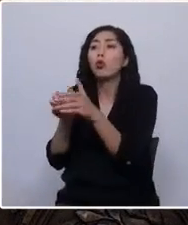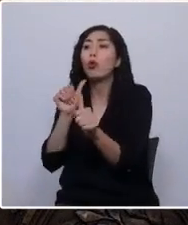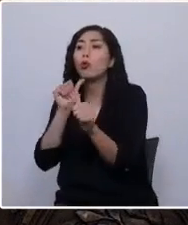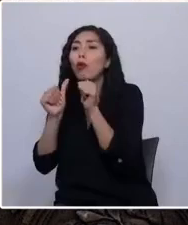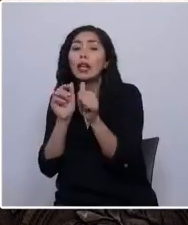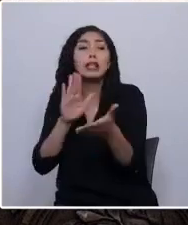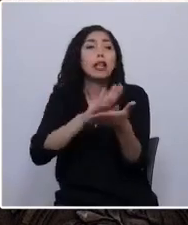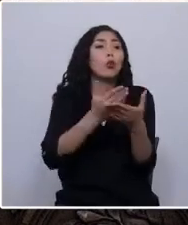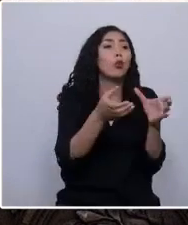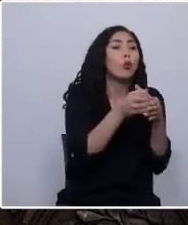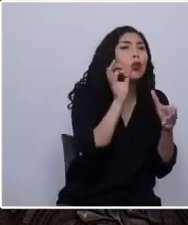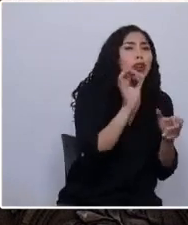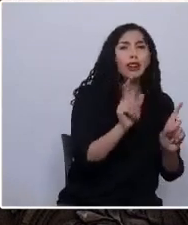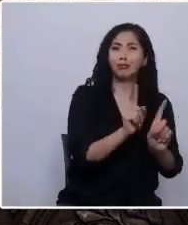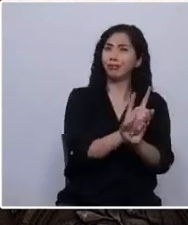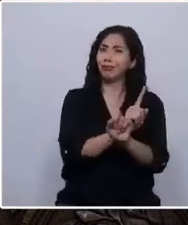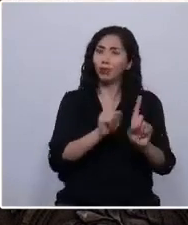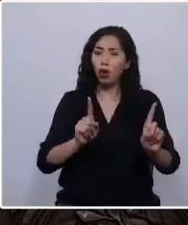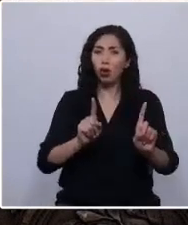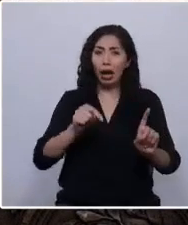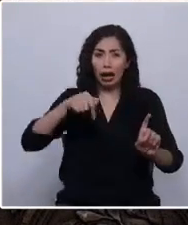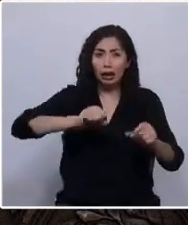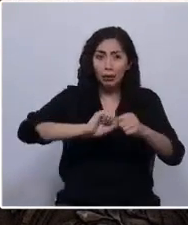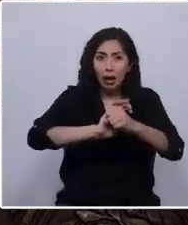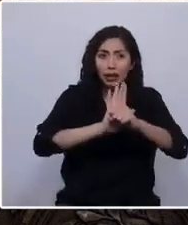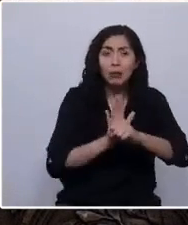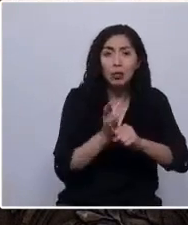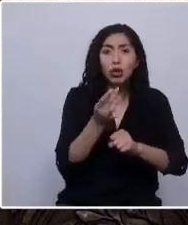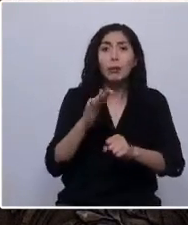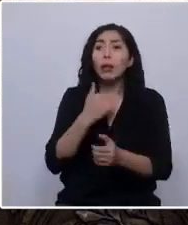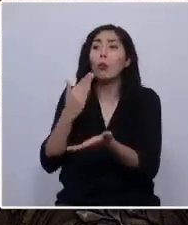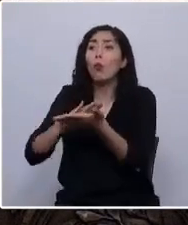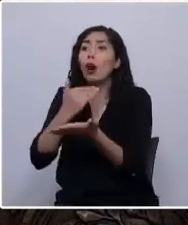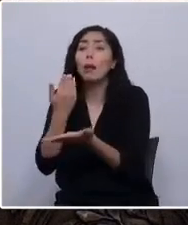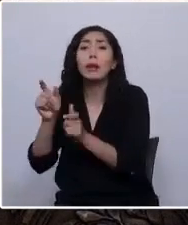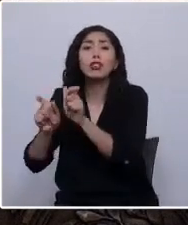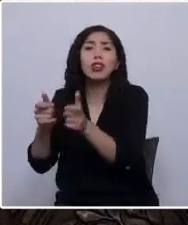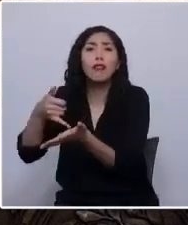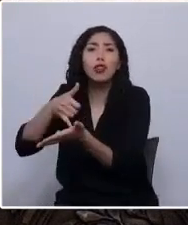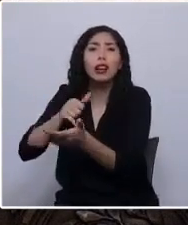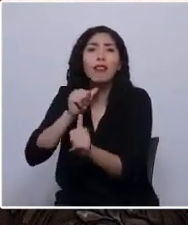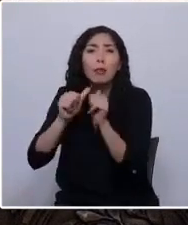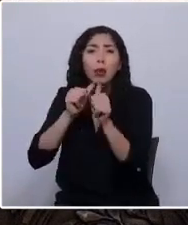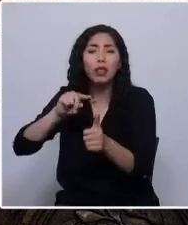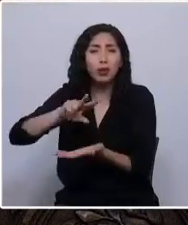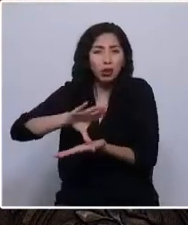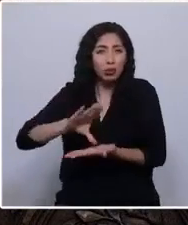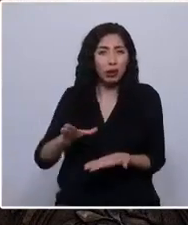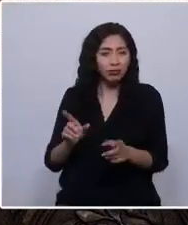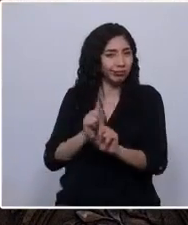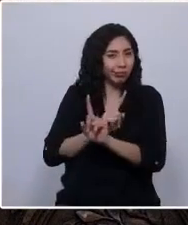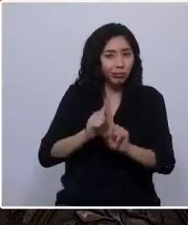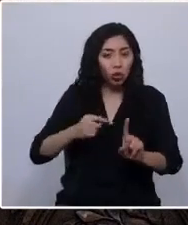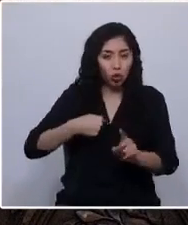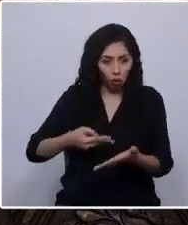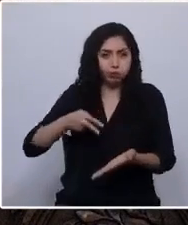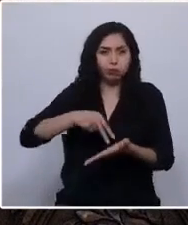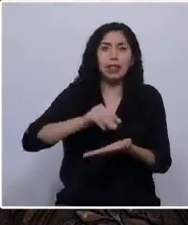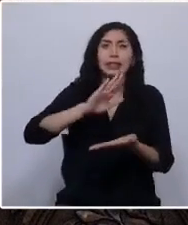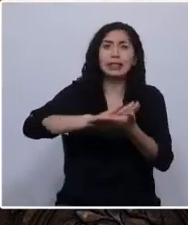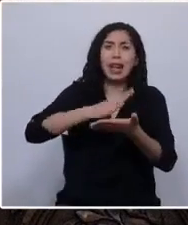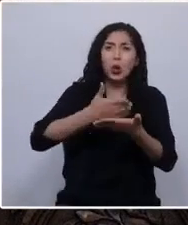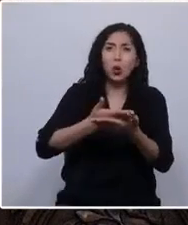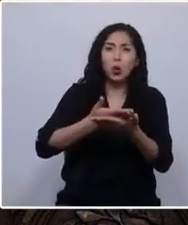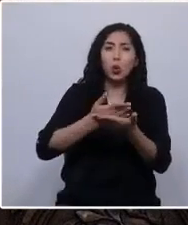que una nueva pandemia se lleve solo a los pobres y vulnerables de nuestro país. Estoy aquí por una salud universal, de